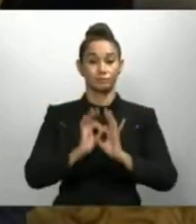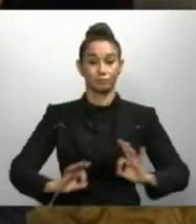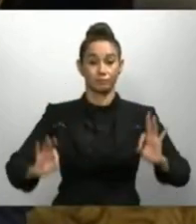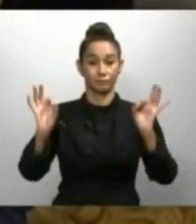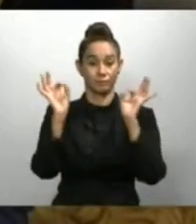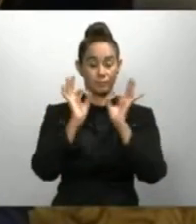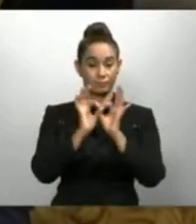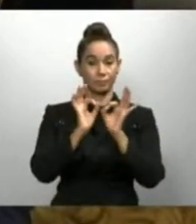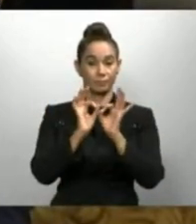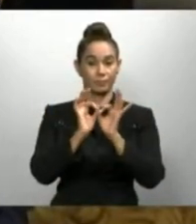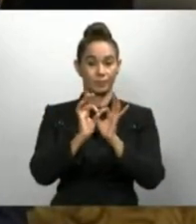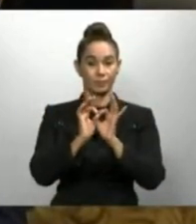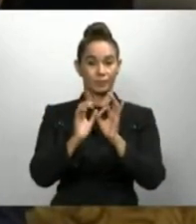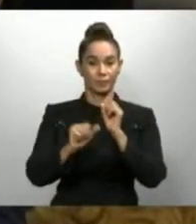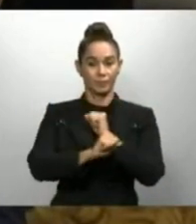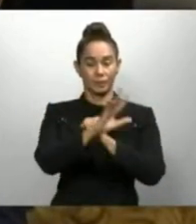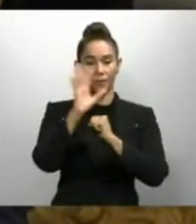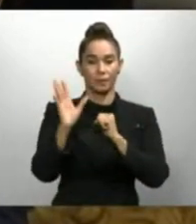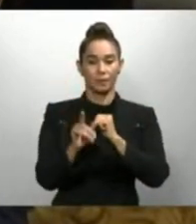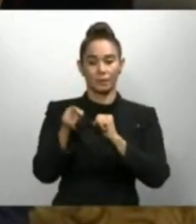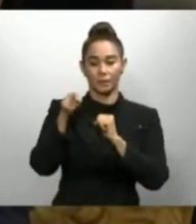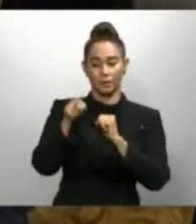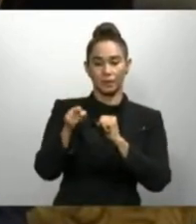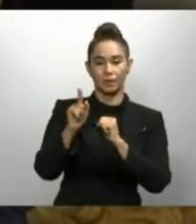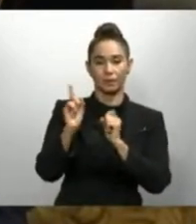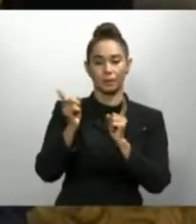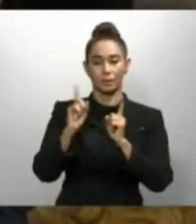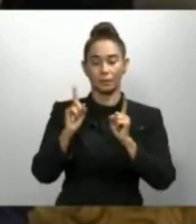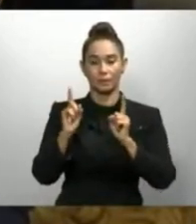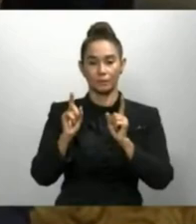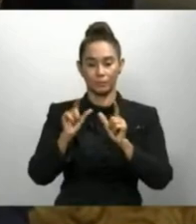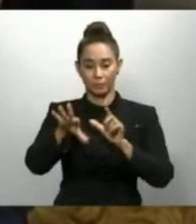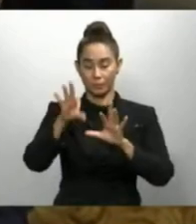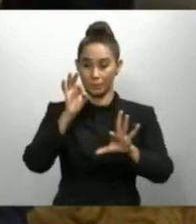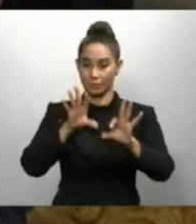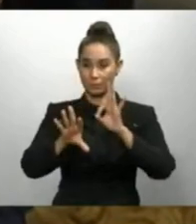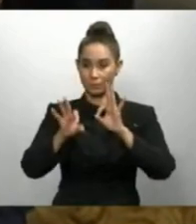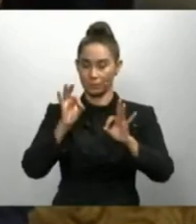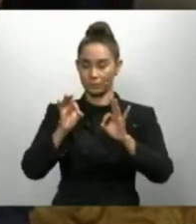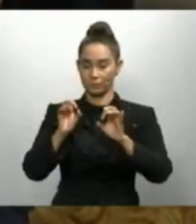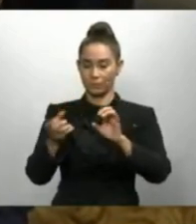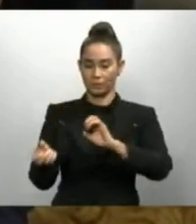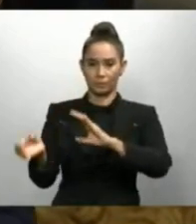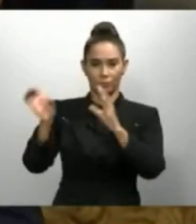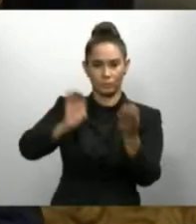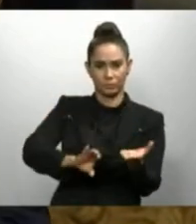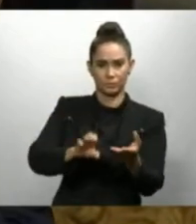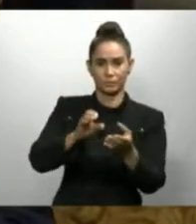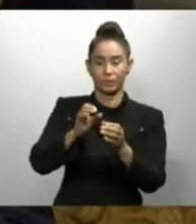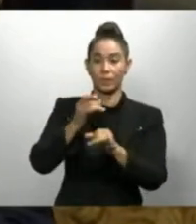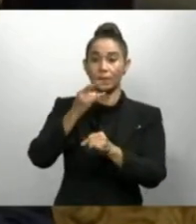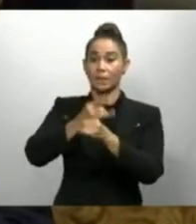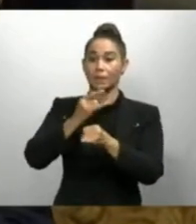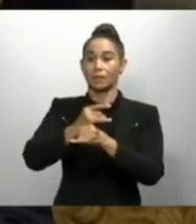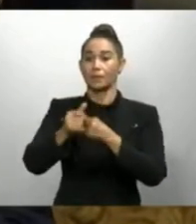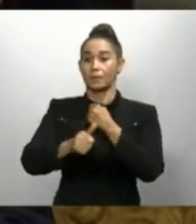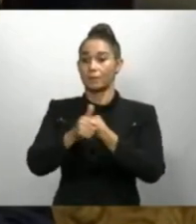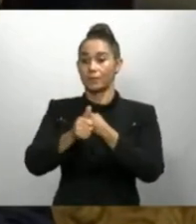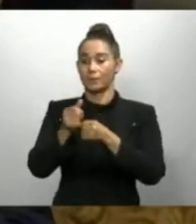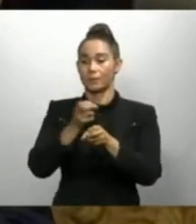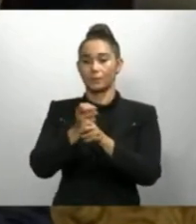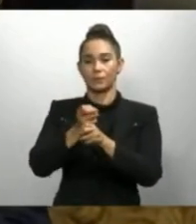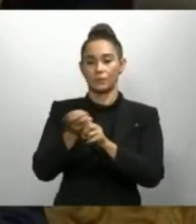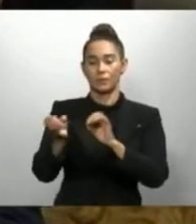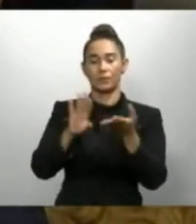detectado, a donde se han hecho los levantamientos, los apresamientos, los desmantelamientos, son